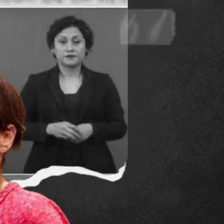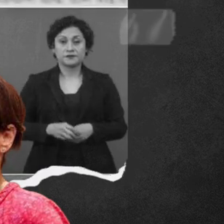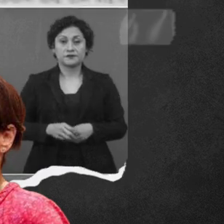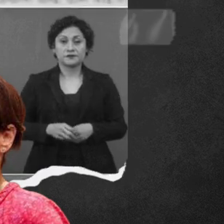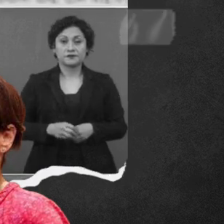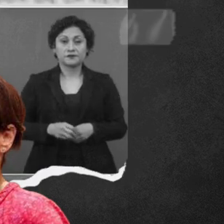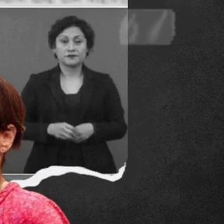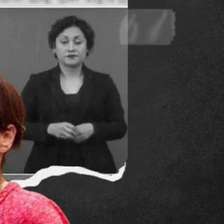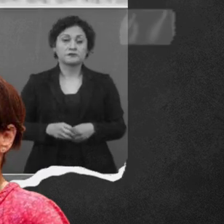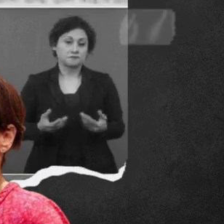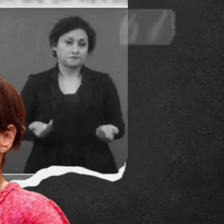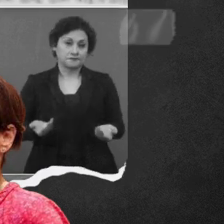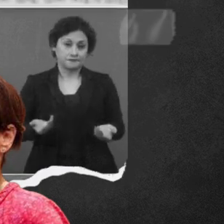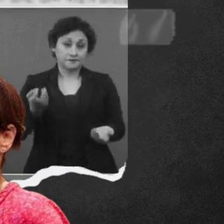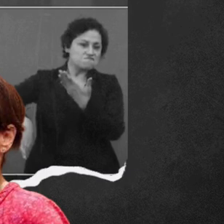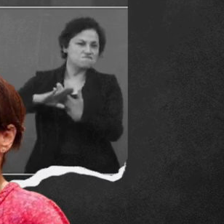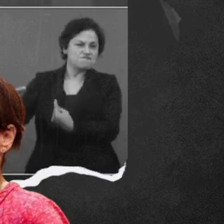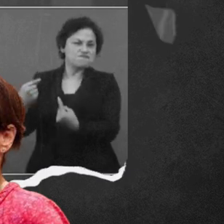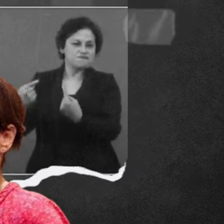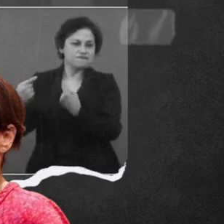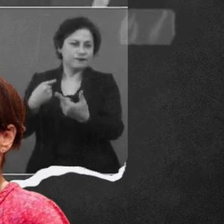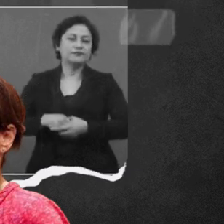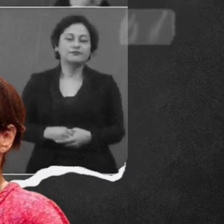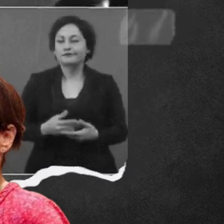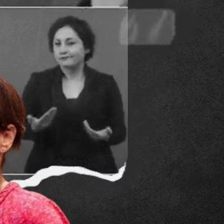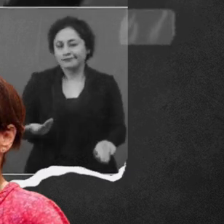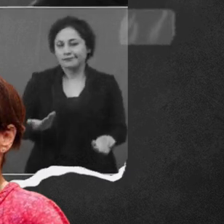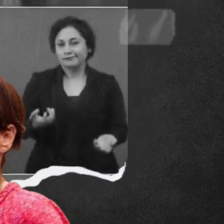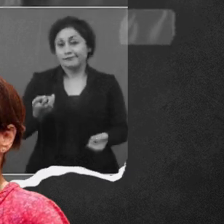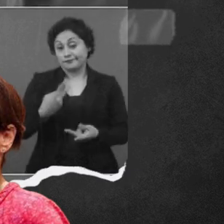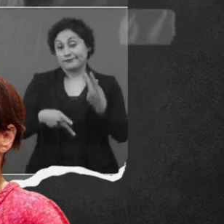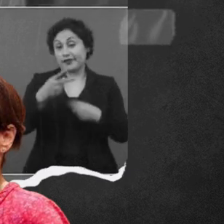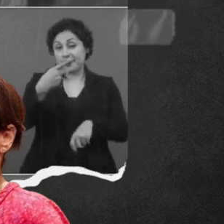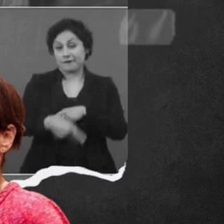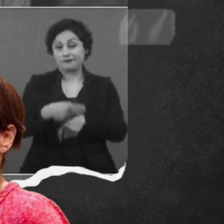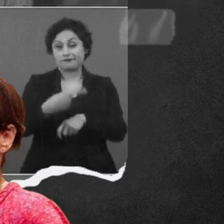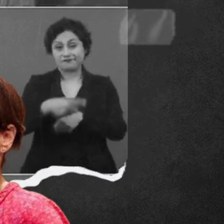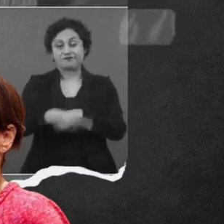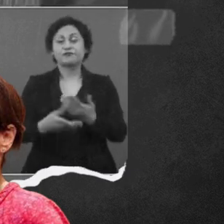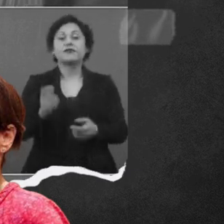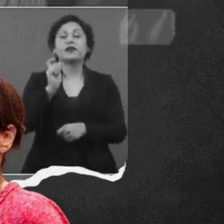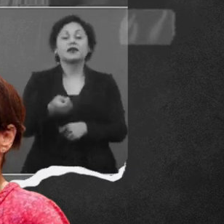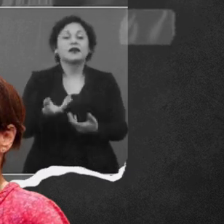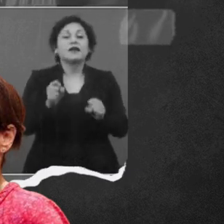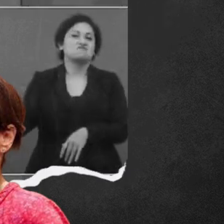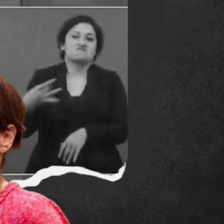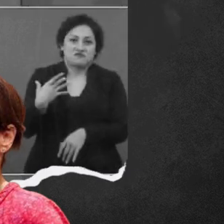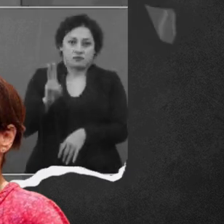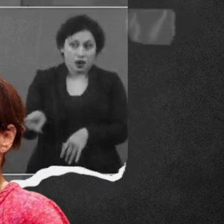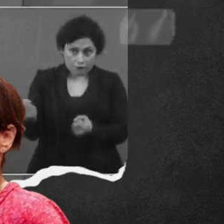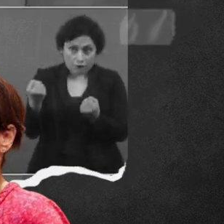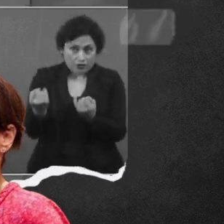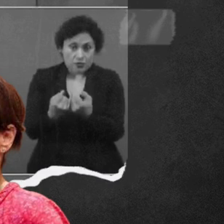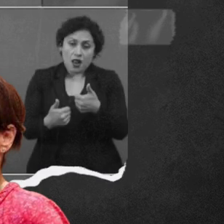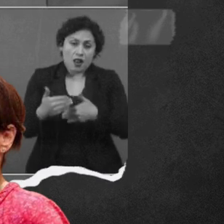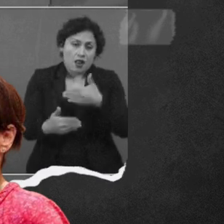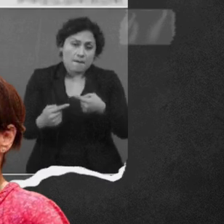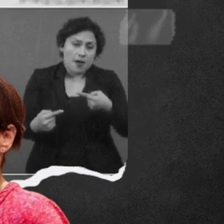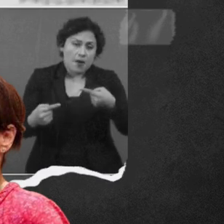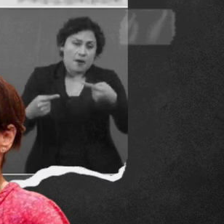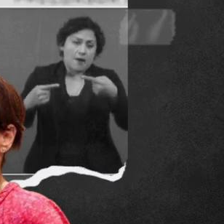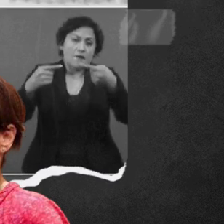Nos hicieron daño político. Todo esto a la par que se estaba dando el fenómeno Fox.